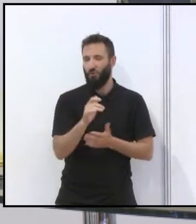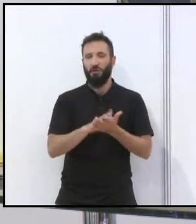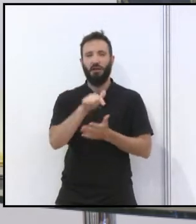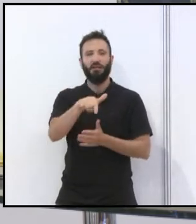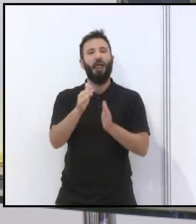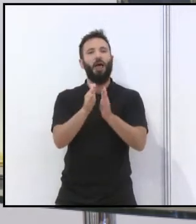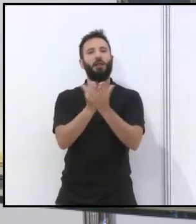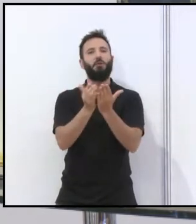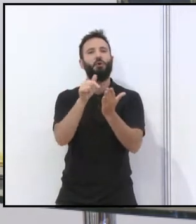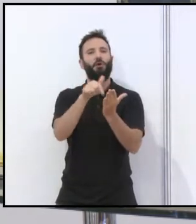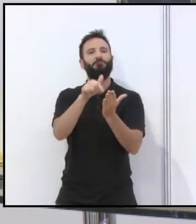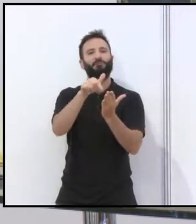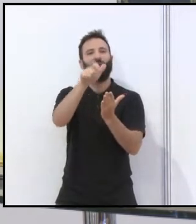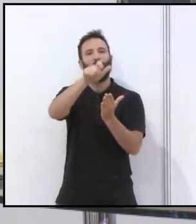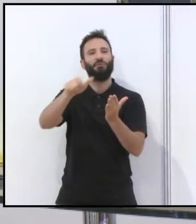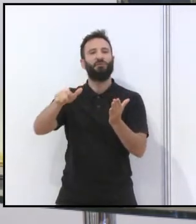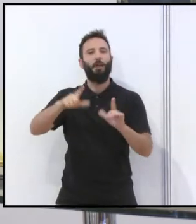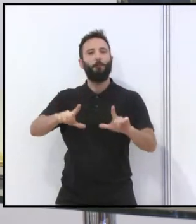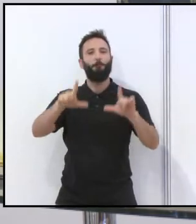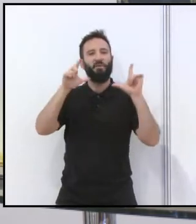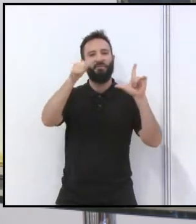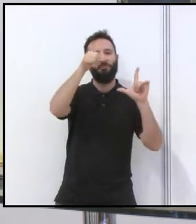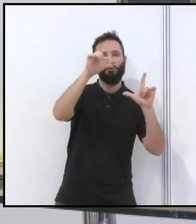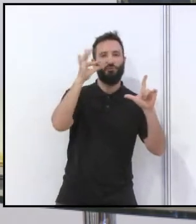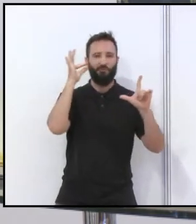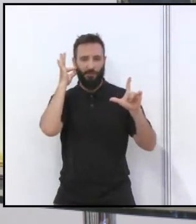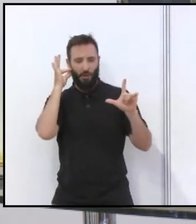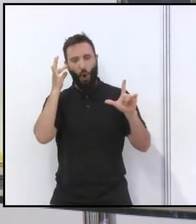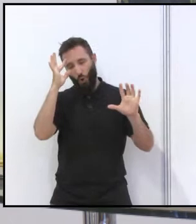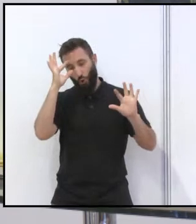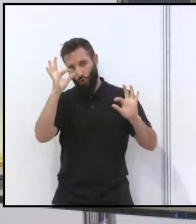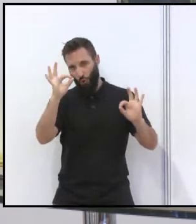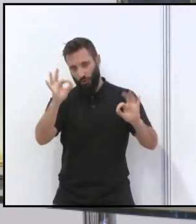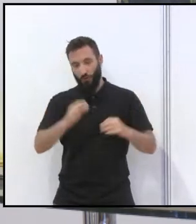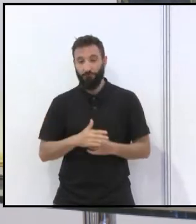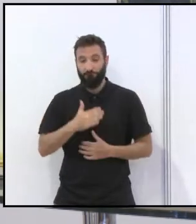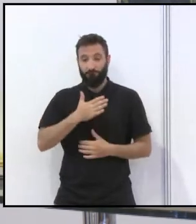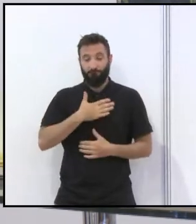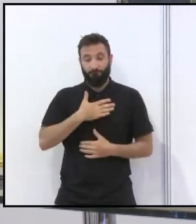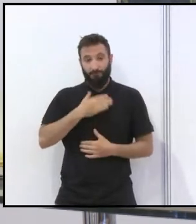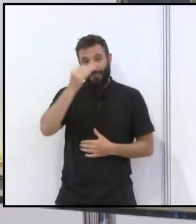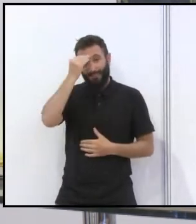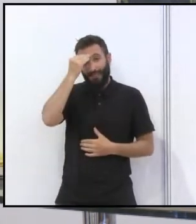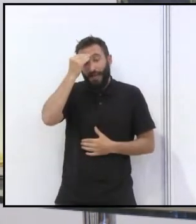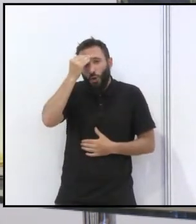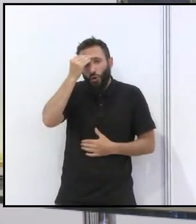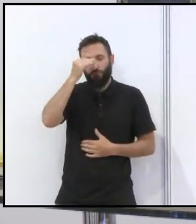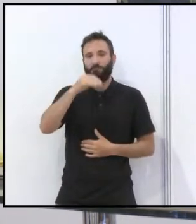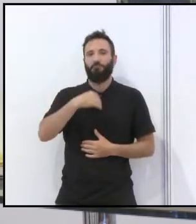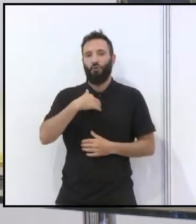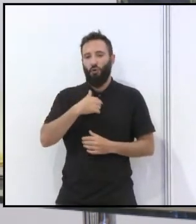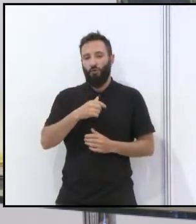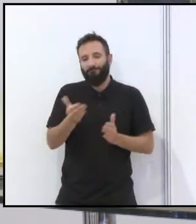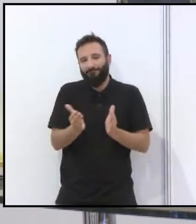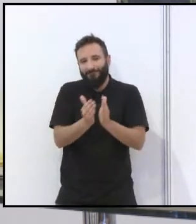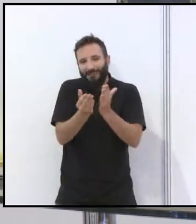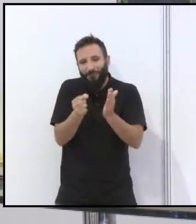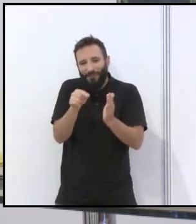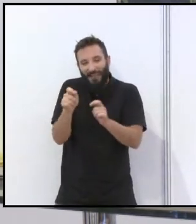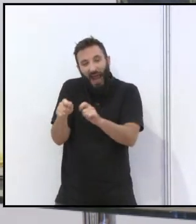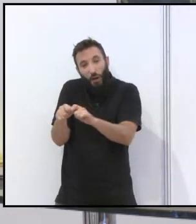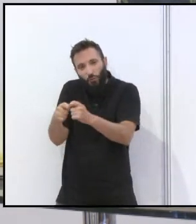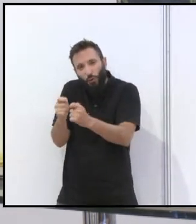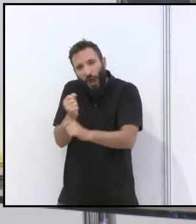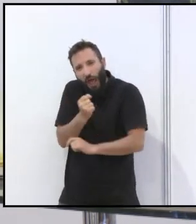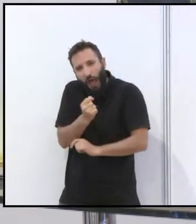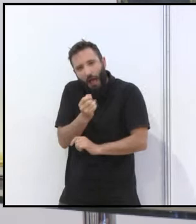libro tiene personajes masculinos y femeninos, por supuesto. Yo creo que mi pequeño granito de aporte a esa ruptura tiene que